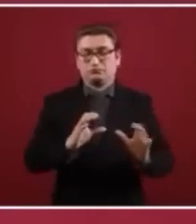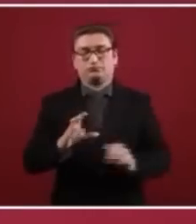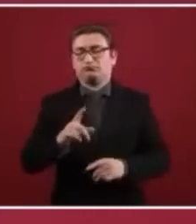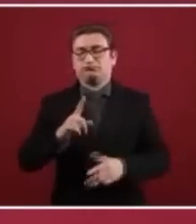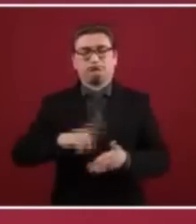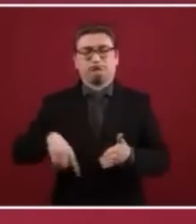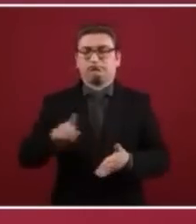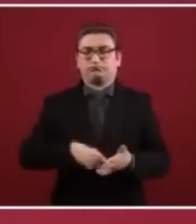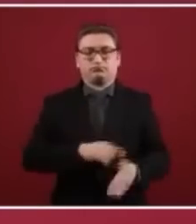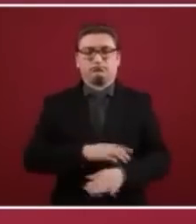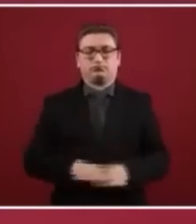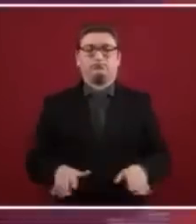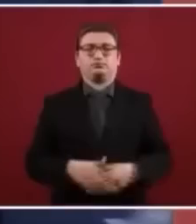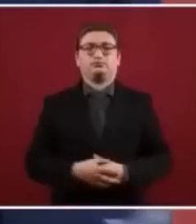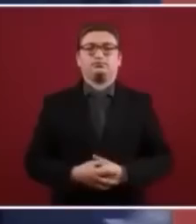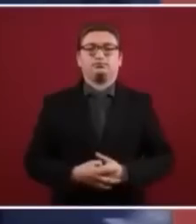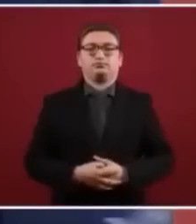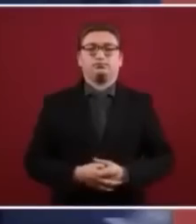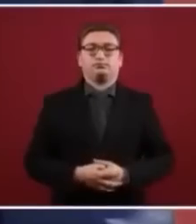Se